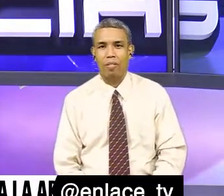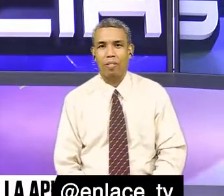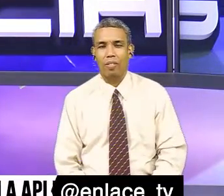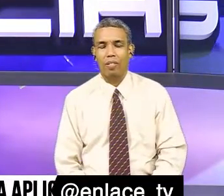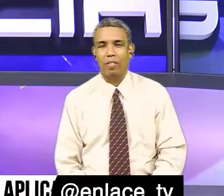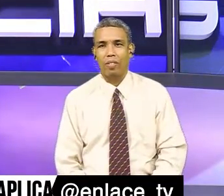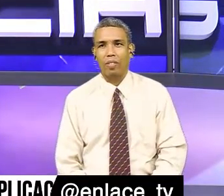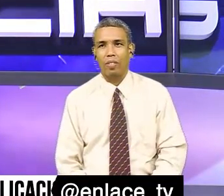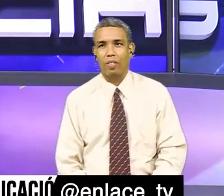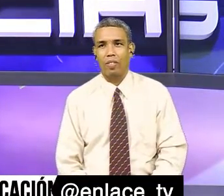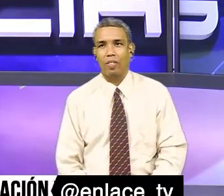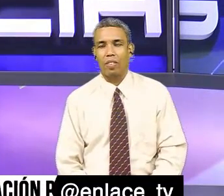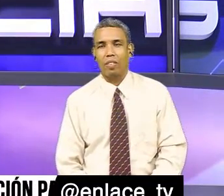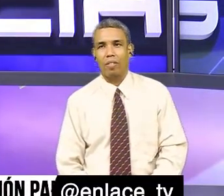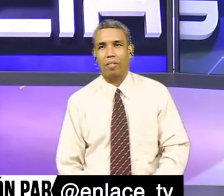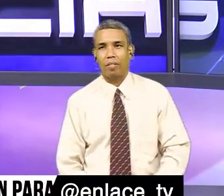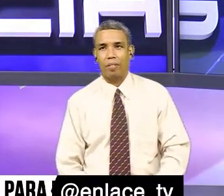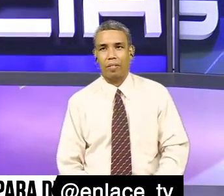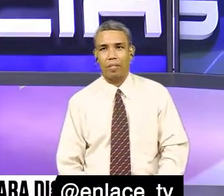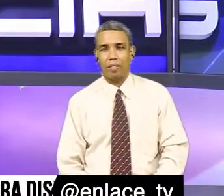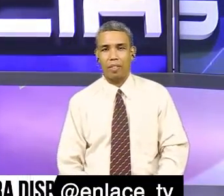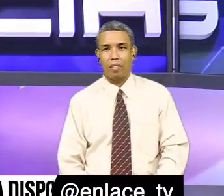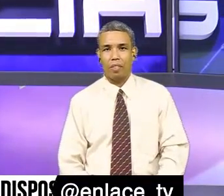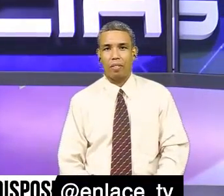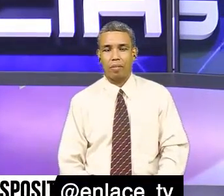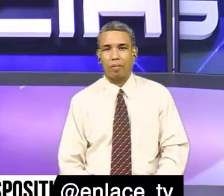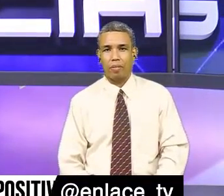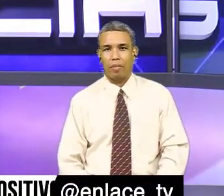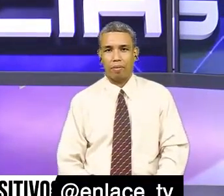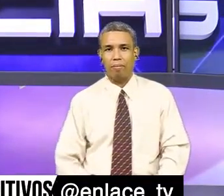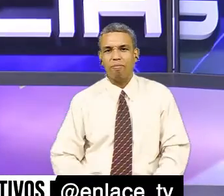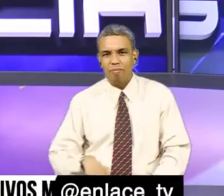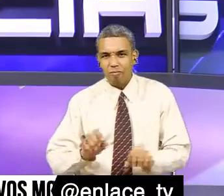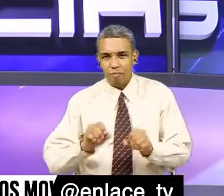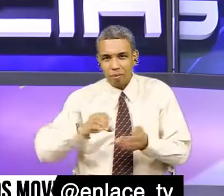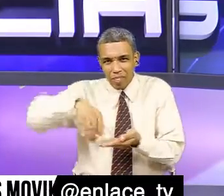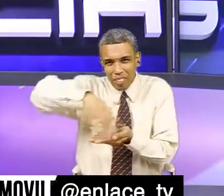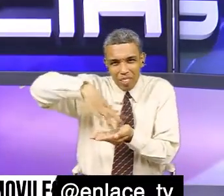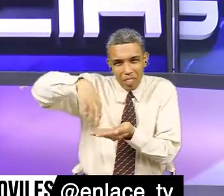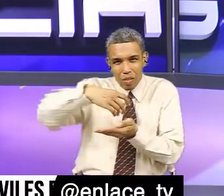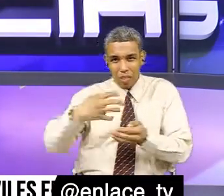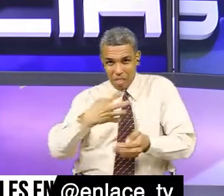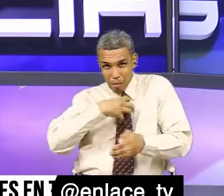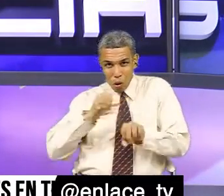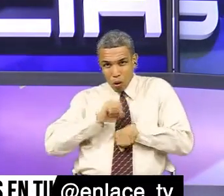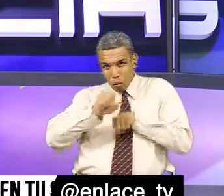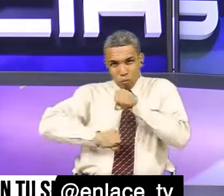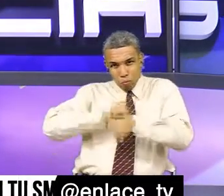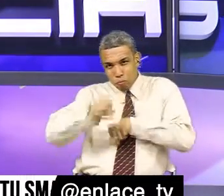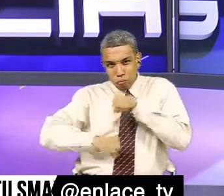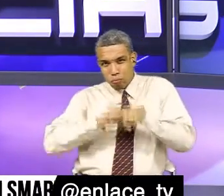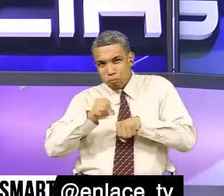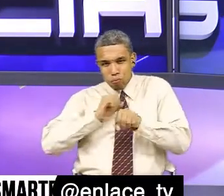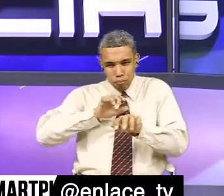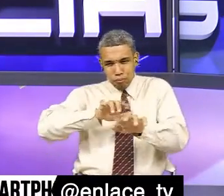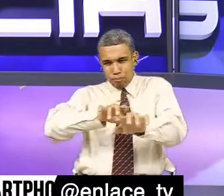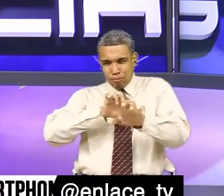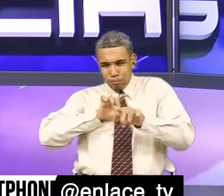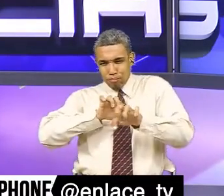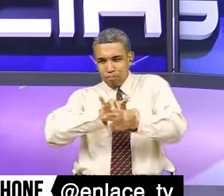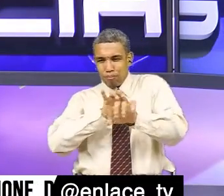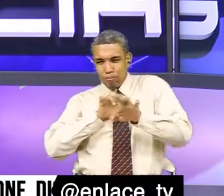Barranca Bermeja será una de las sedes por donde pasará la Vuelta a Santander, un evento que dará inicio el próximo 20 de agosto y que contará con